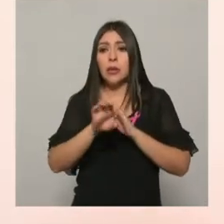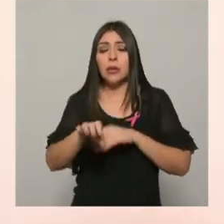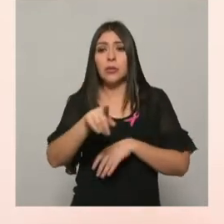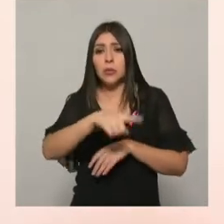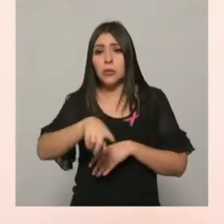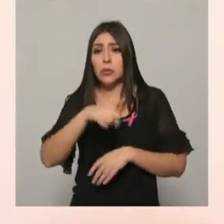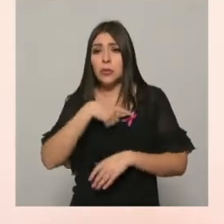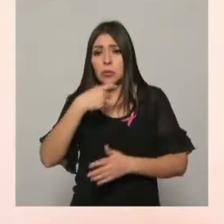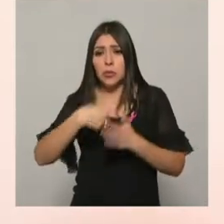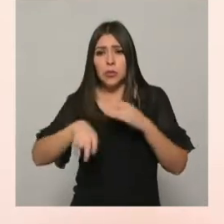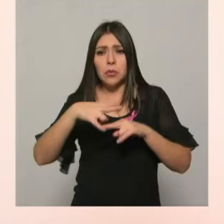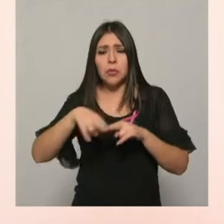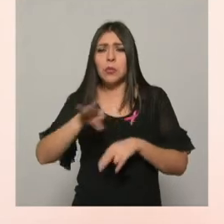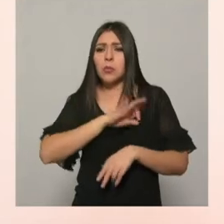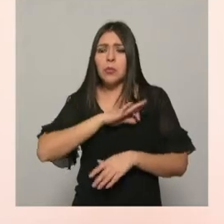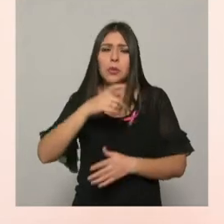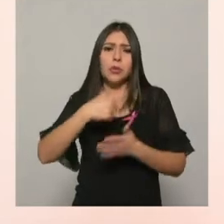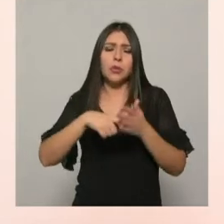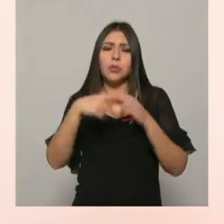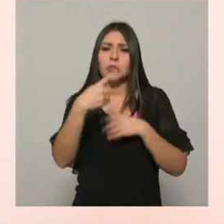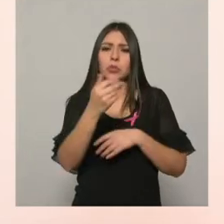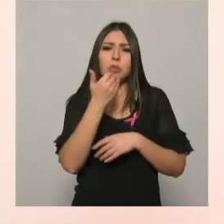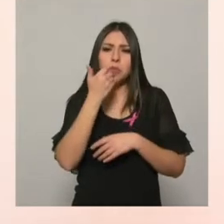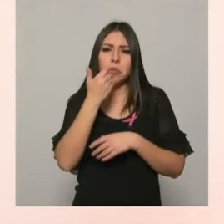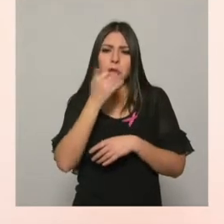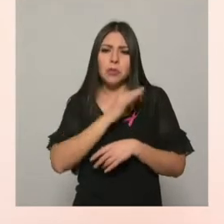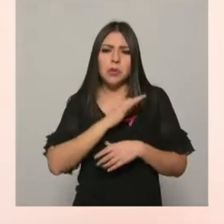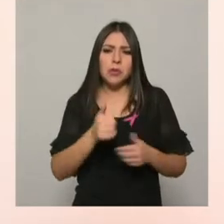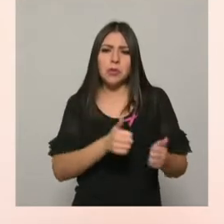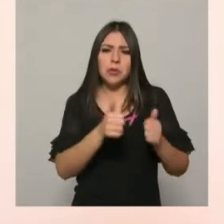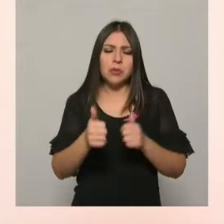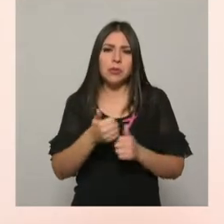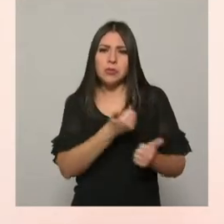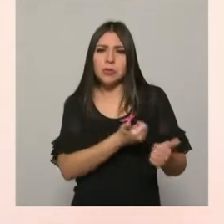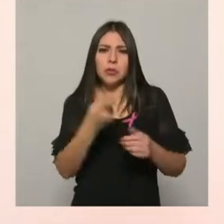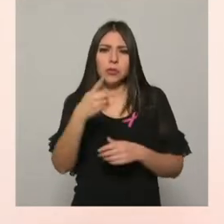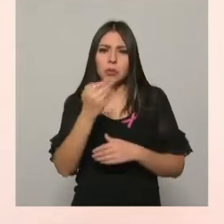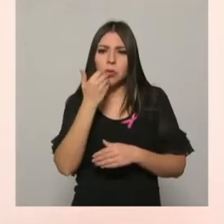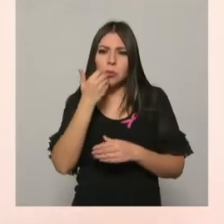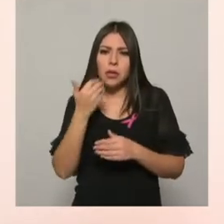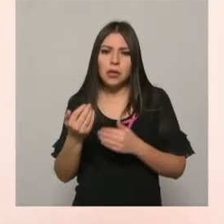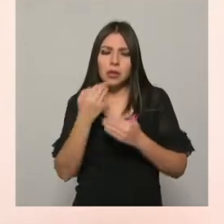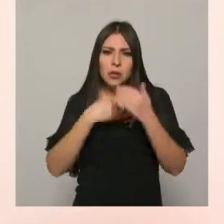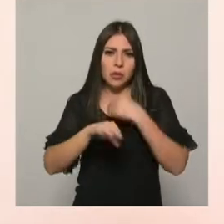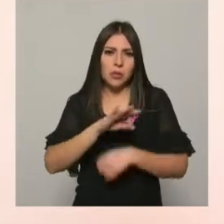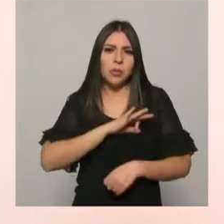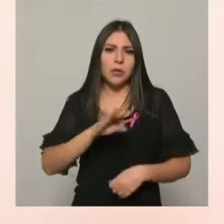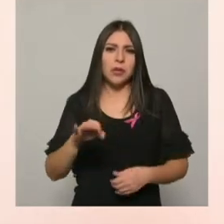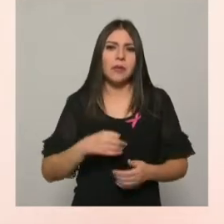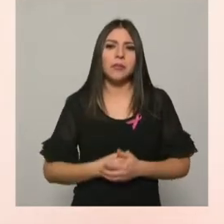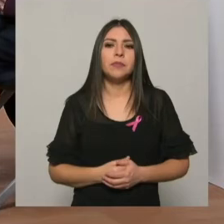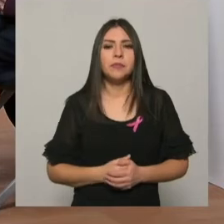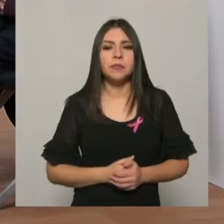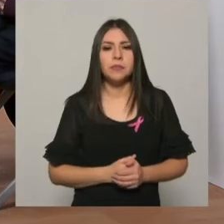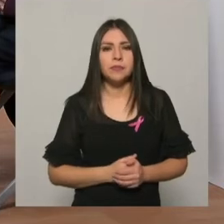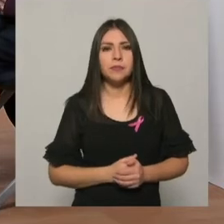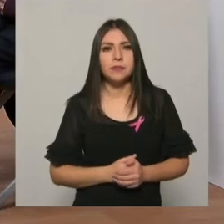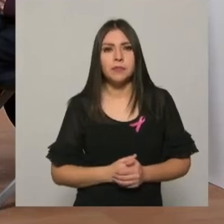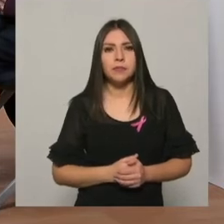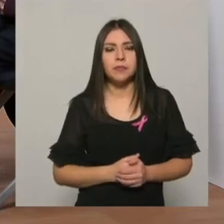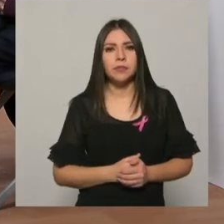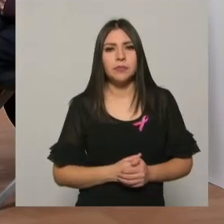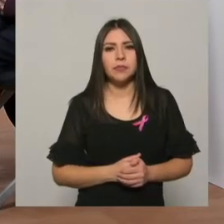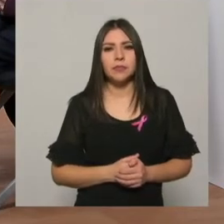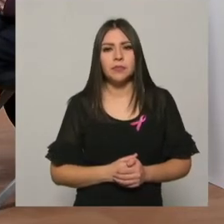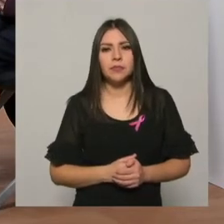ningún inconveniente, lo pueden poner en lo que son las trajineras y pueden estar consumiendo sus propios alimentos. Oye, qué bueno. Juan, bienvenido sin